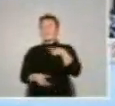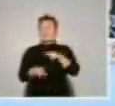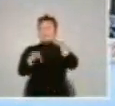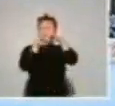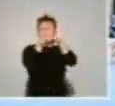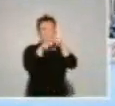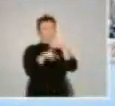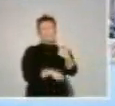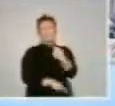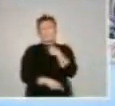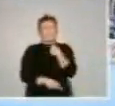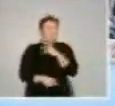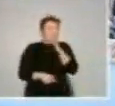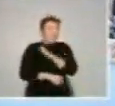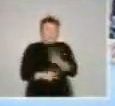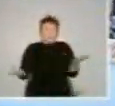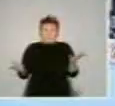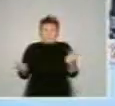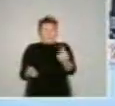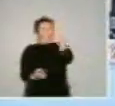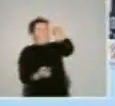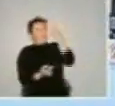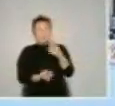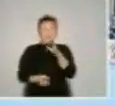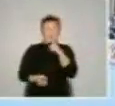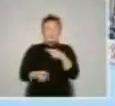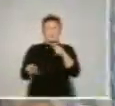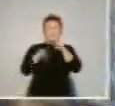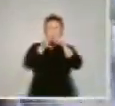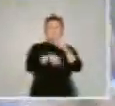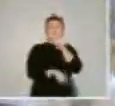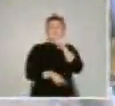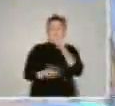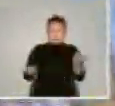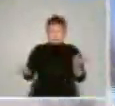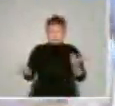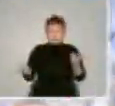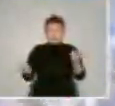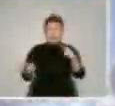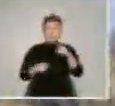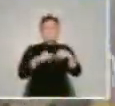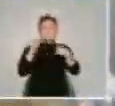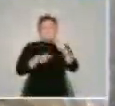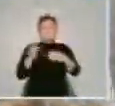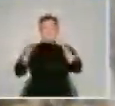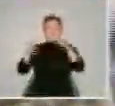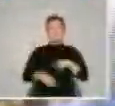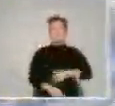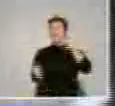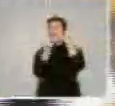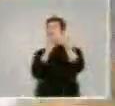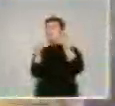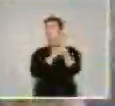puntería, un ojo apunta a otro paguía, se jodió la gesta que